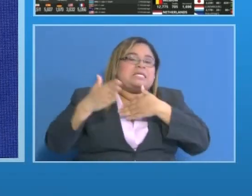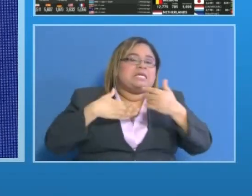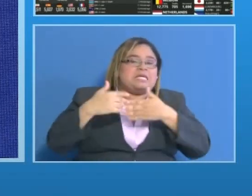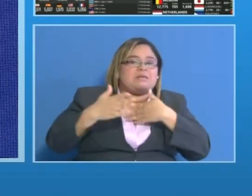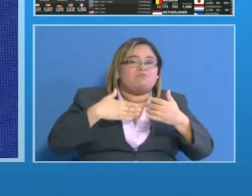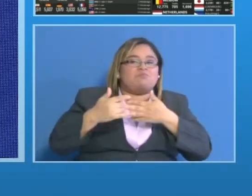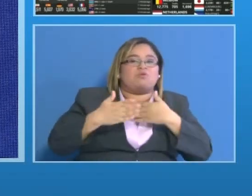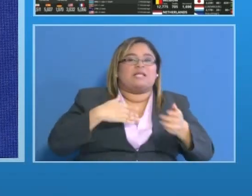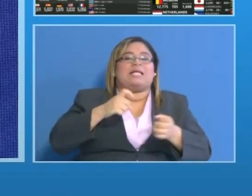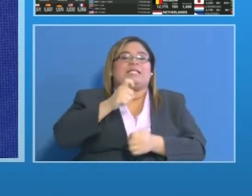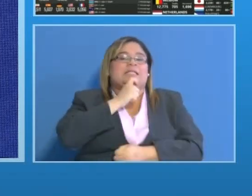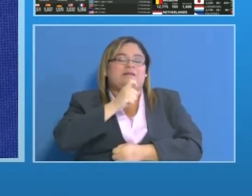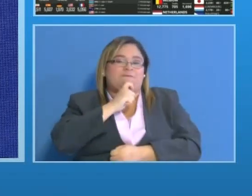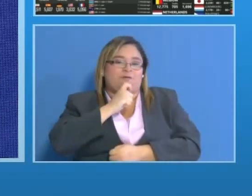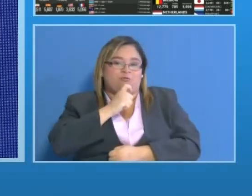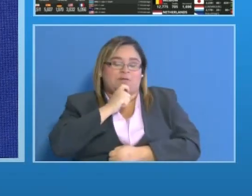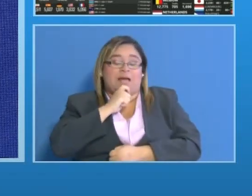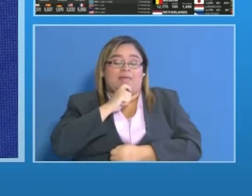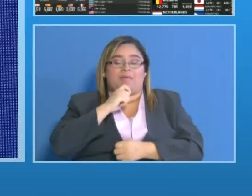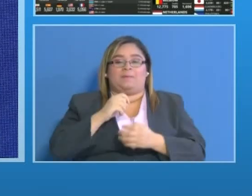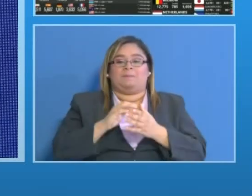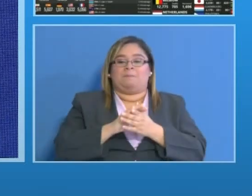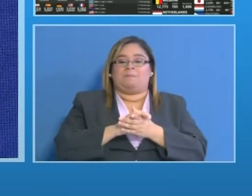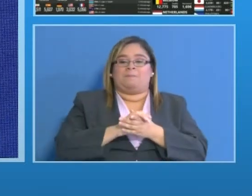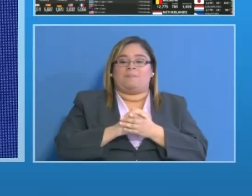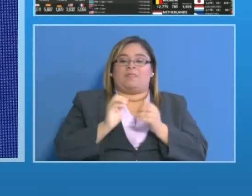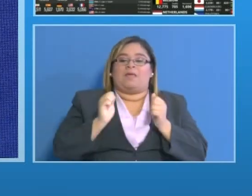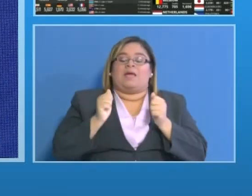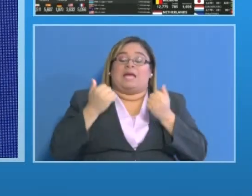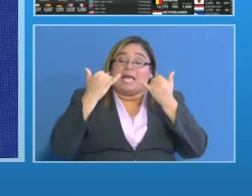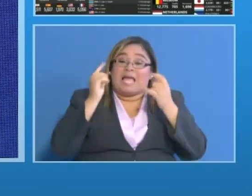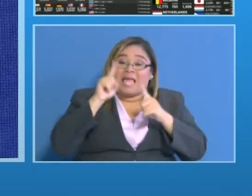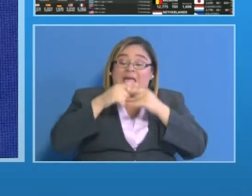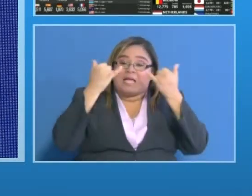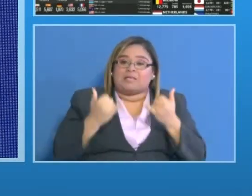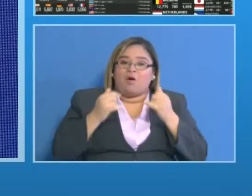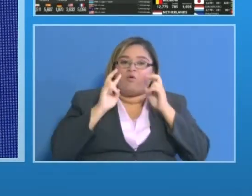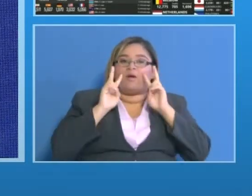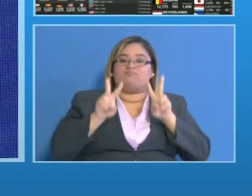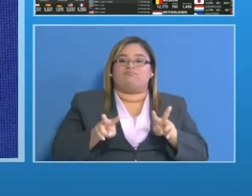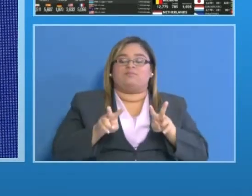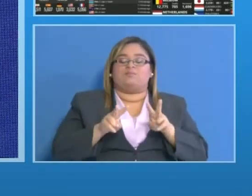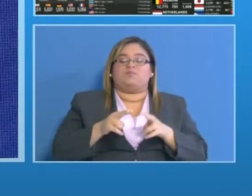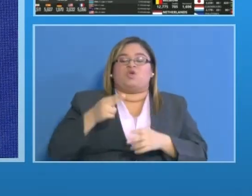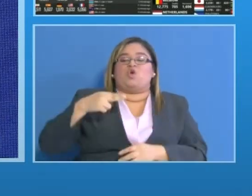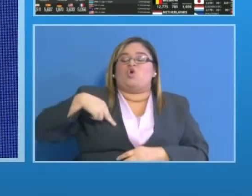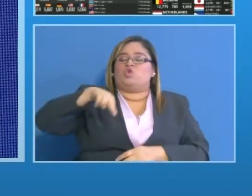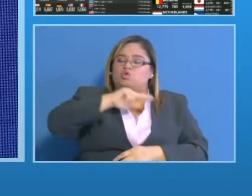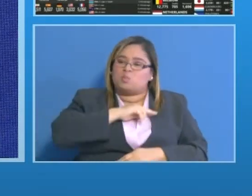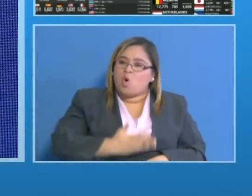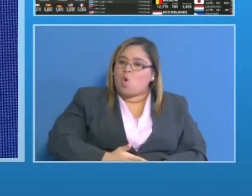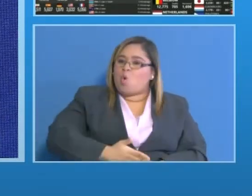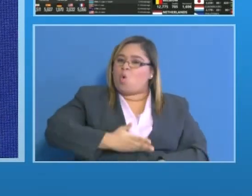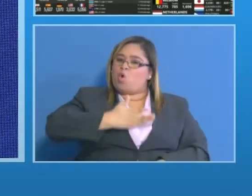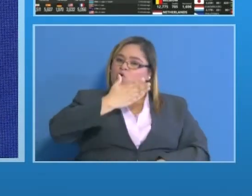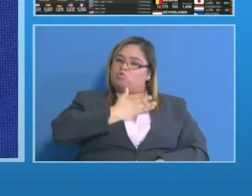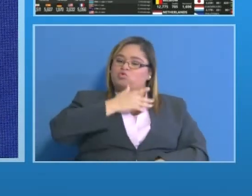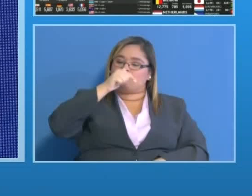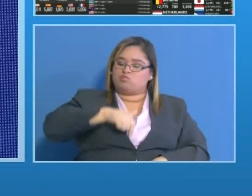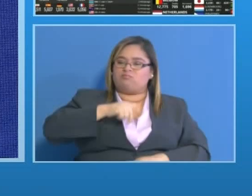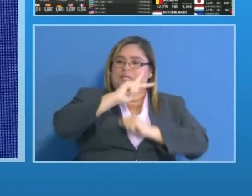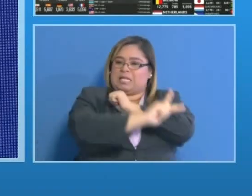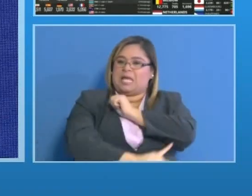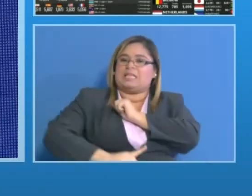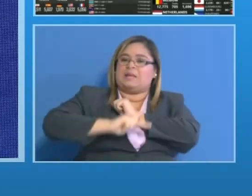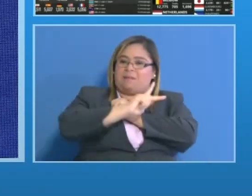de más de 115 años se nos ha presentado. Somos orgullosos de nuestra tierra, un